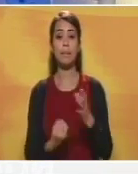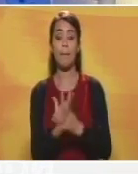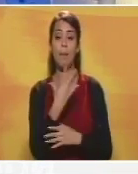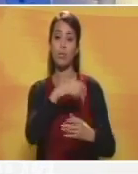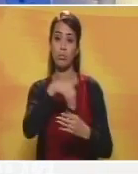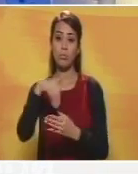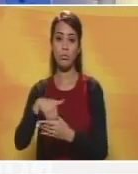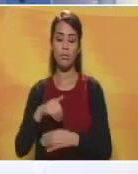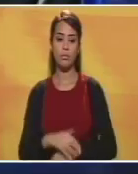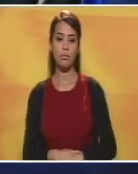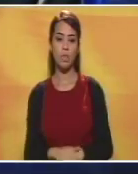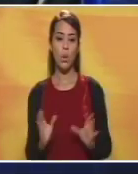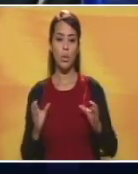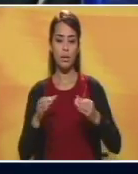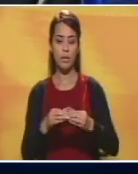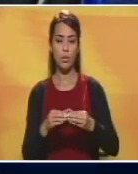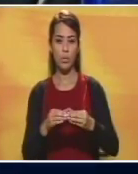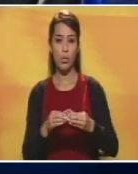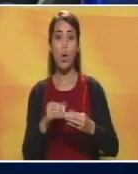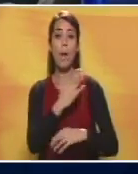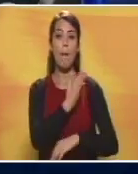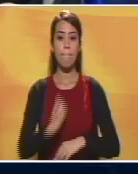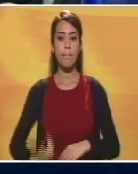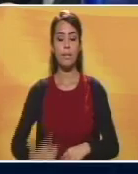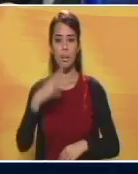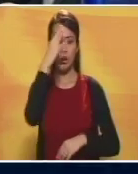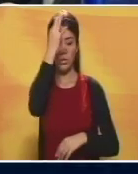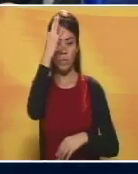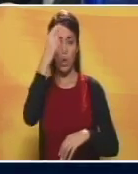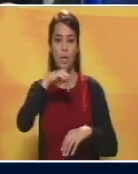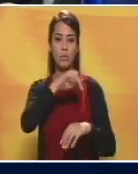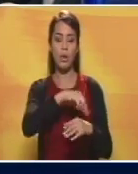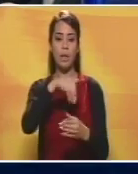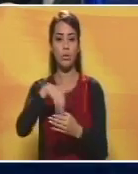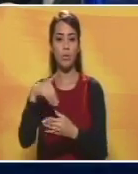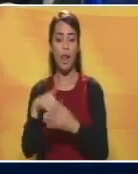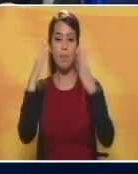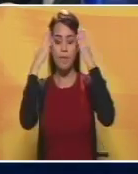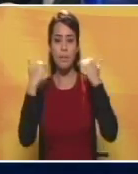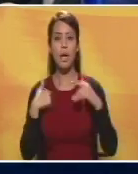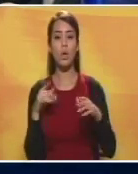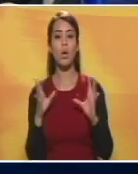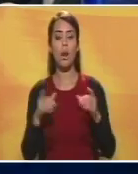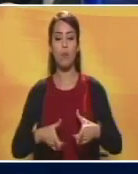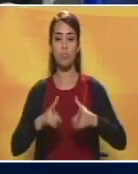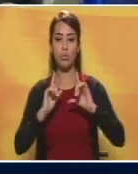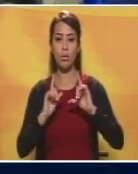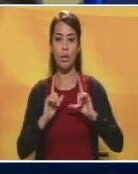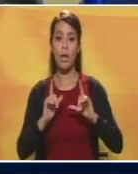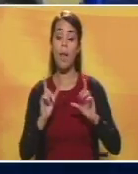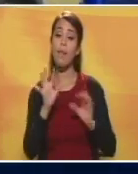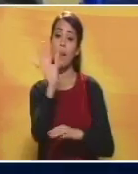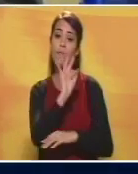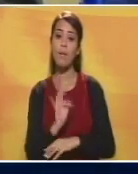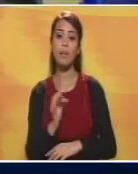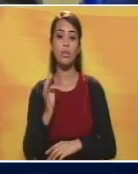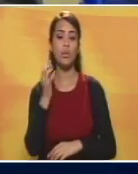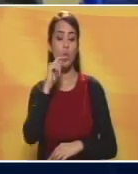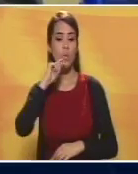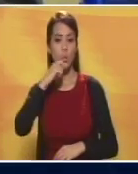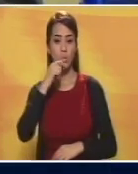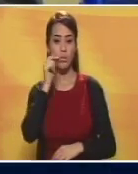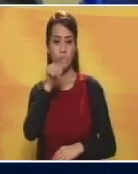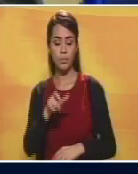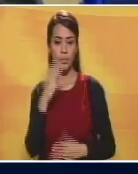mayo. Durante la reunión que sostuvo la presidenta del Consejo Nacional Electoral, Tbilisi Lucina, con autoridades de la Federación Rusa, el vicecanciller